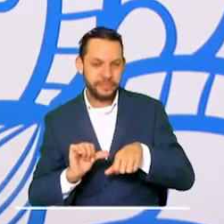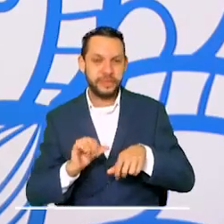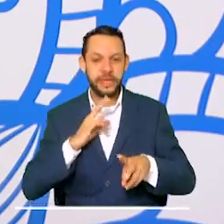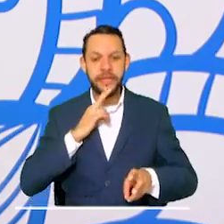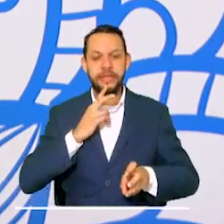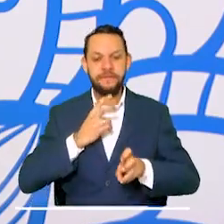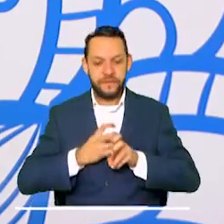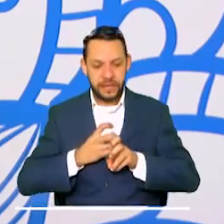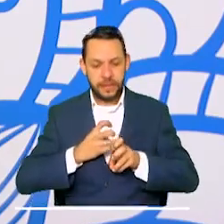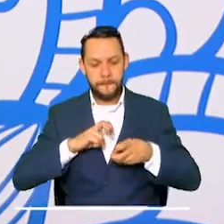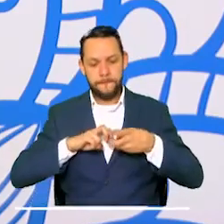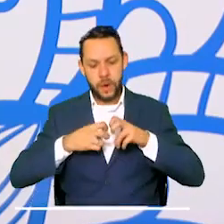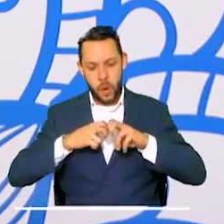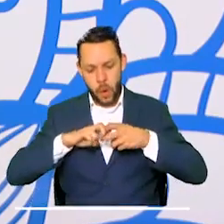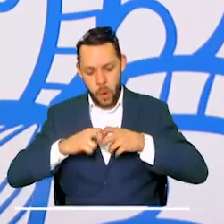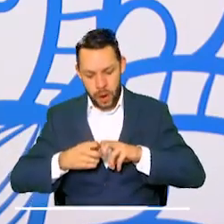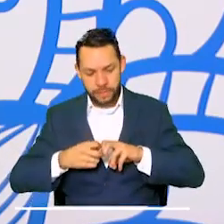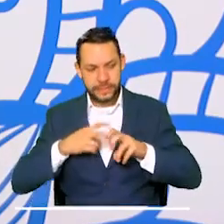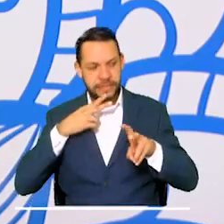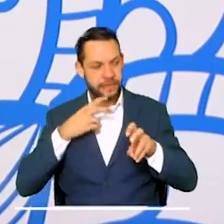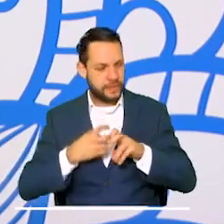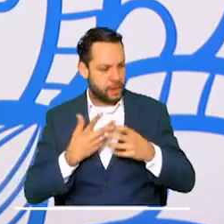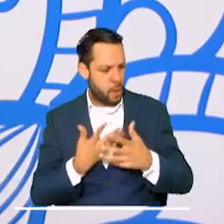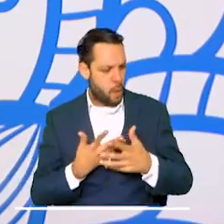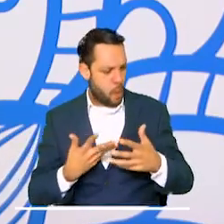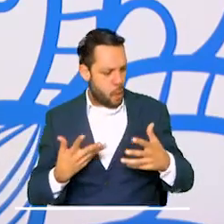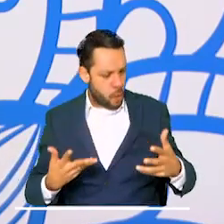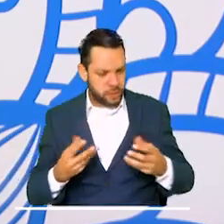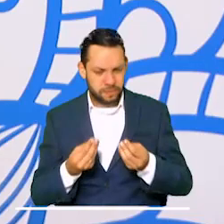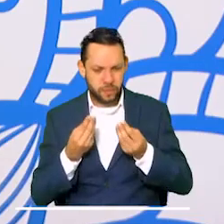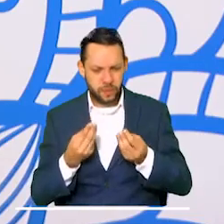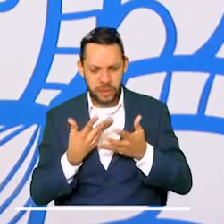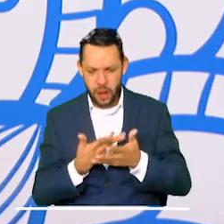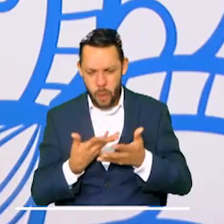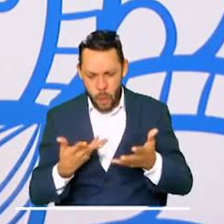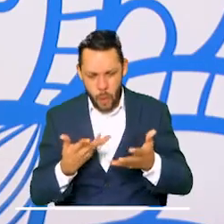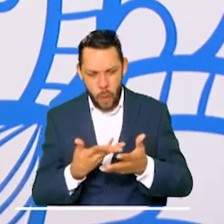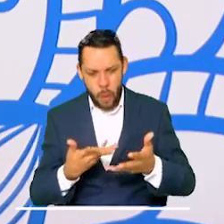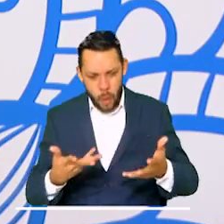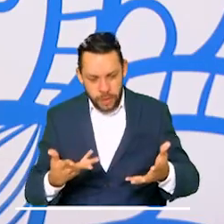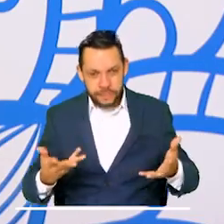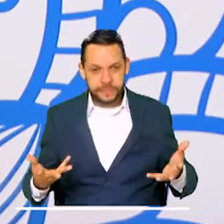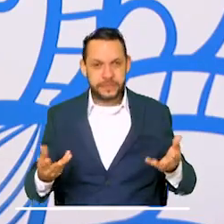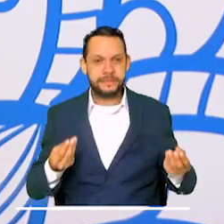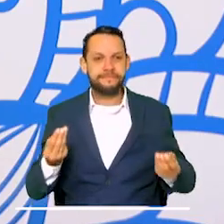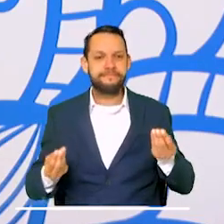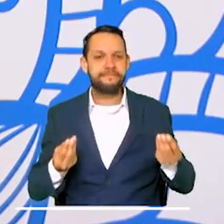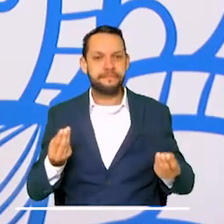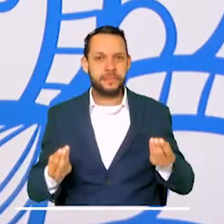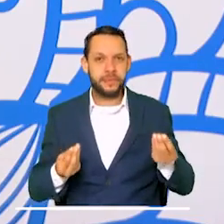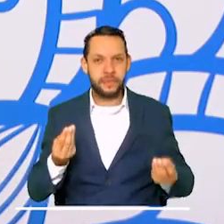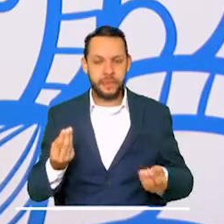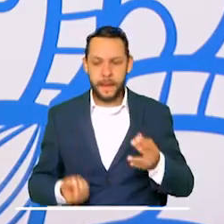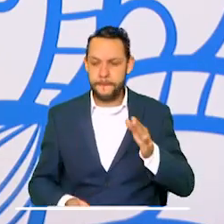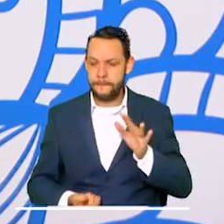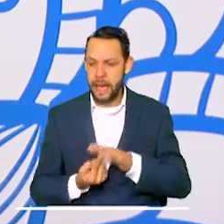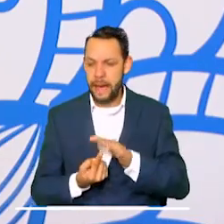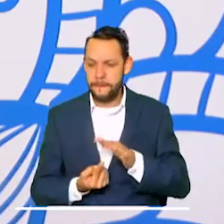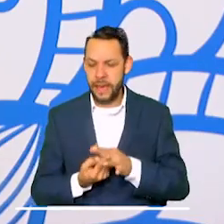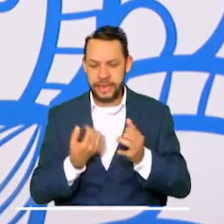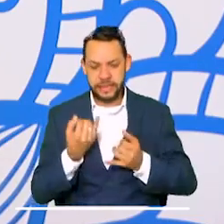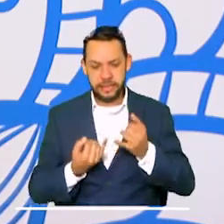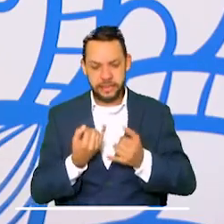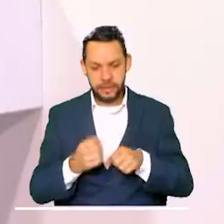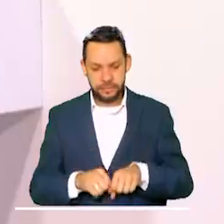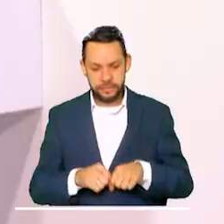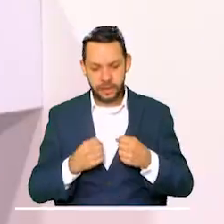una cirugía que tiene bastantes cosas, pero es una cirugía que no nos tiene por qué alterar la identidad, no es lo que somos.